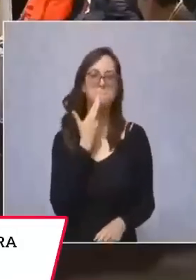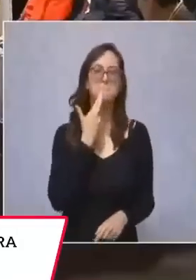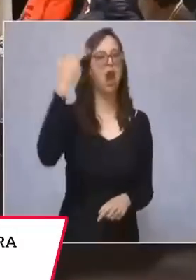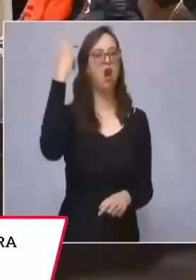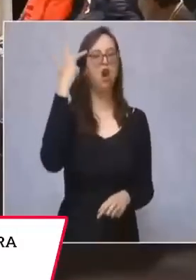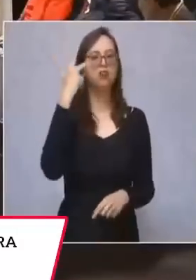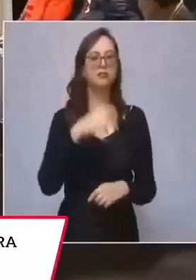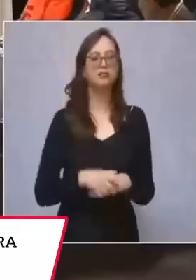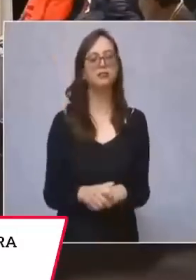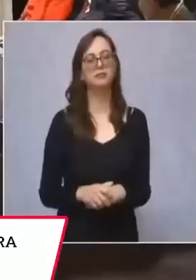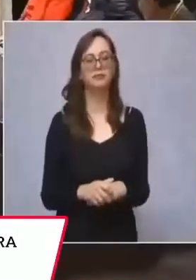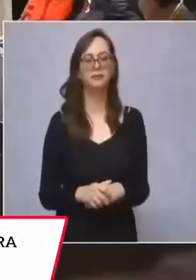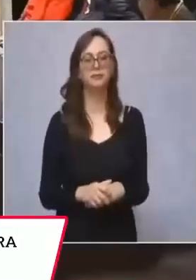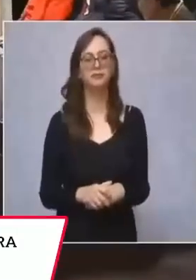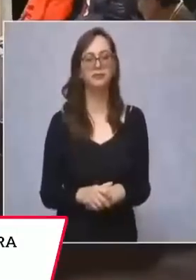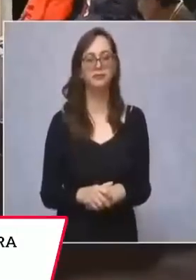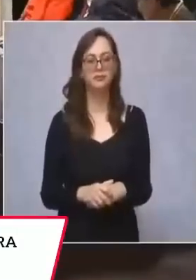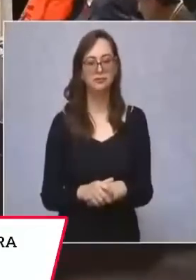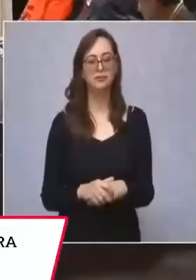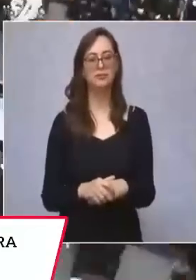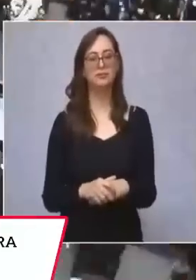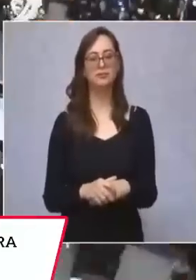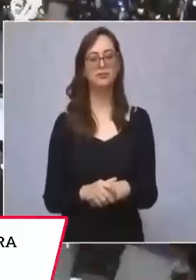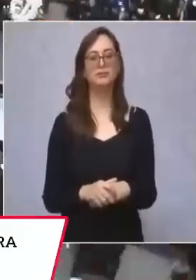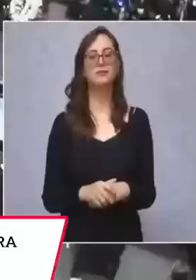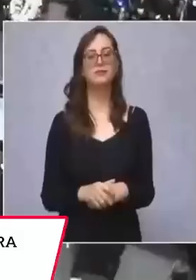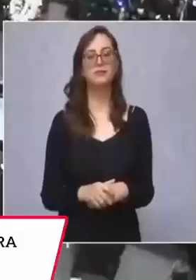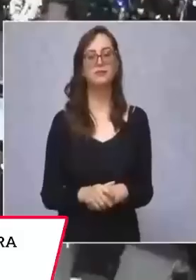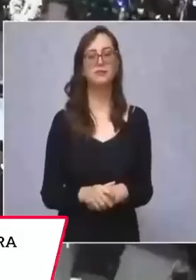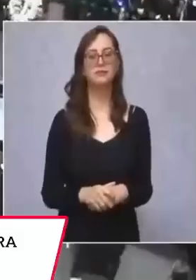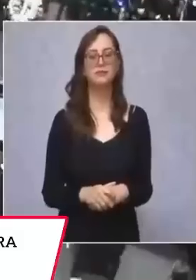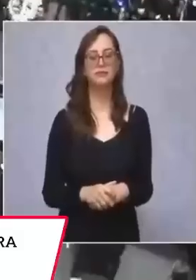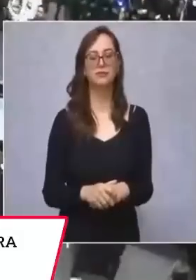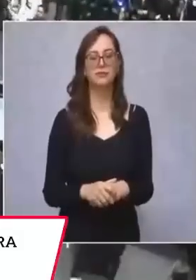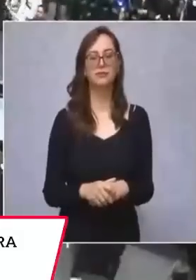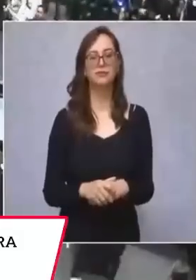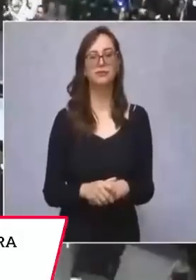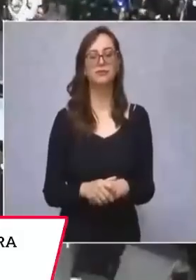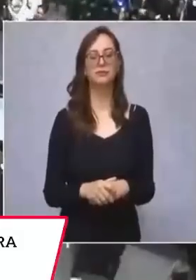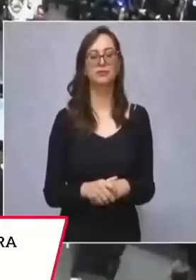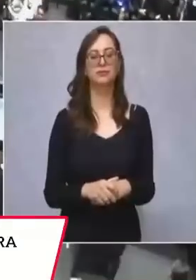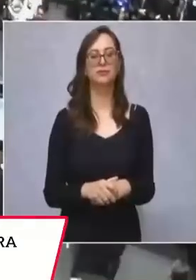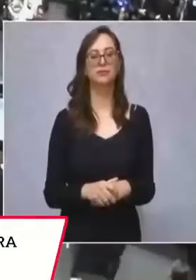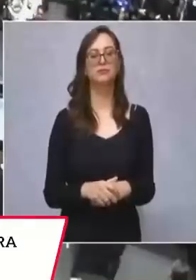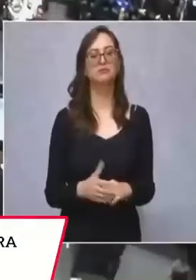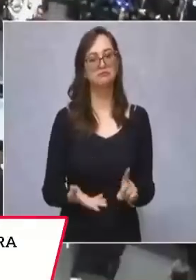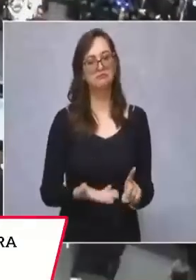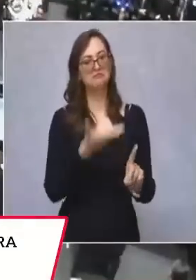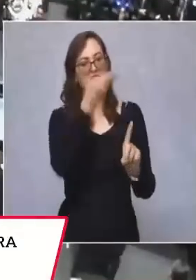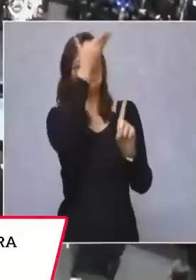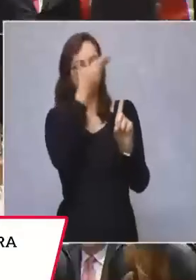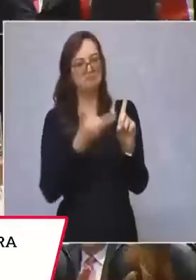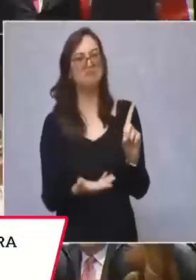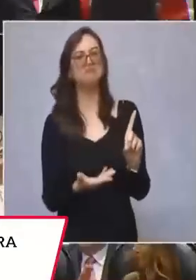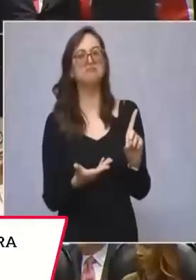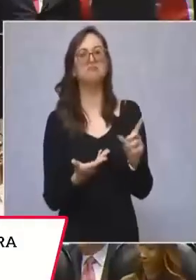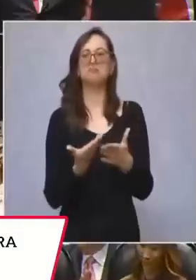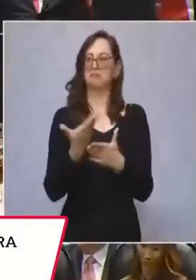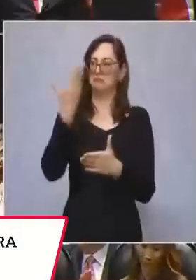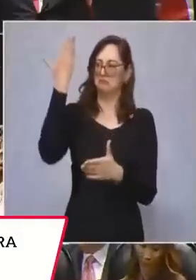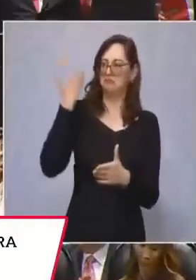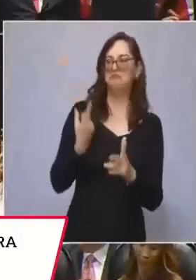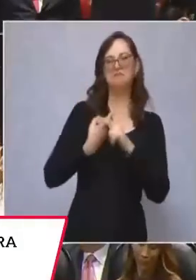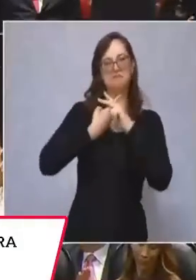ella, parte de su compromiso es justamente pues garantizar los derechos de